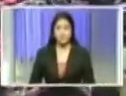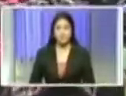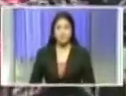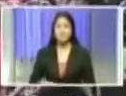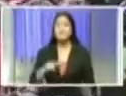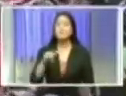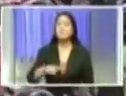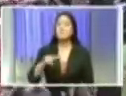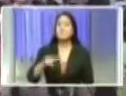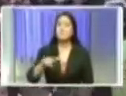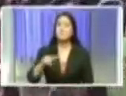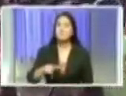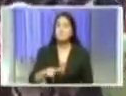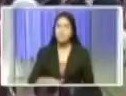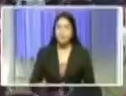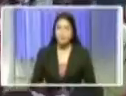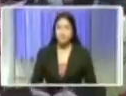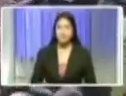Hoy